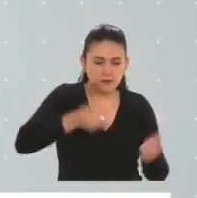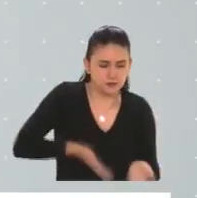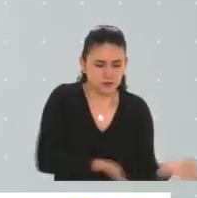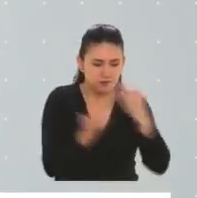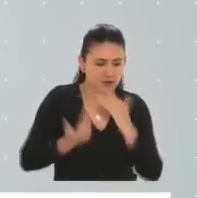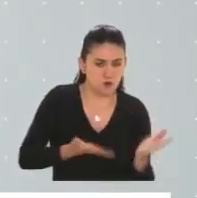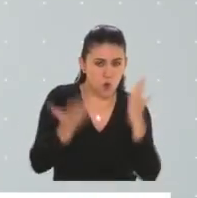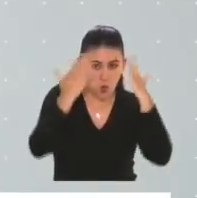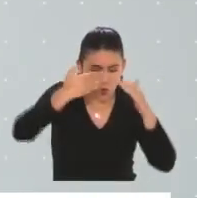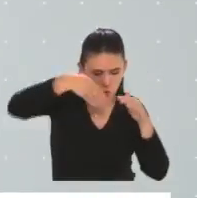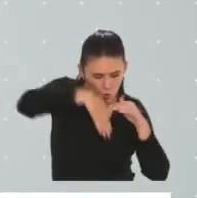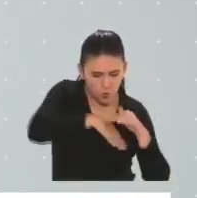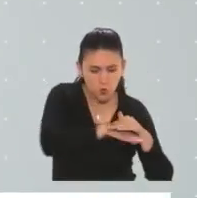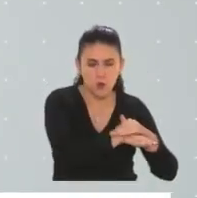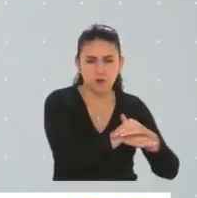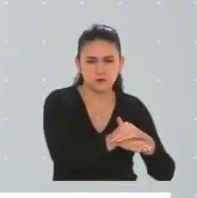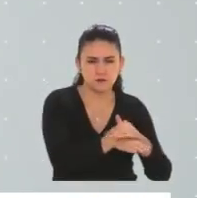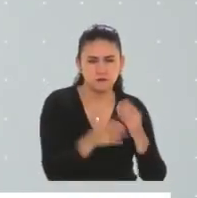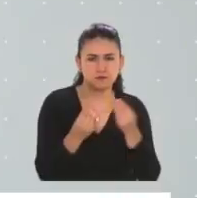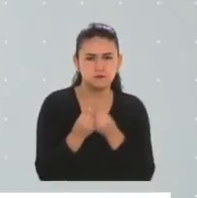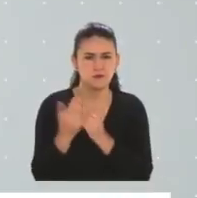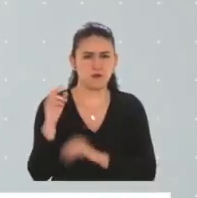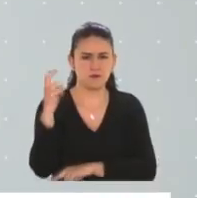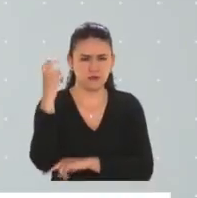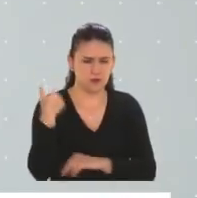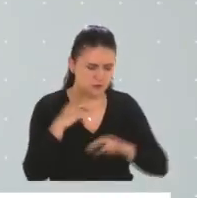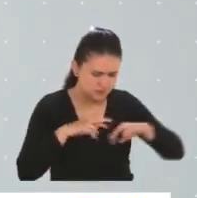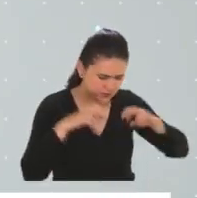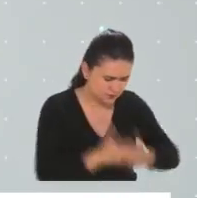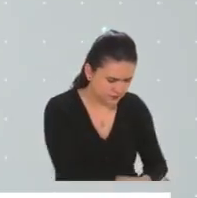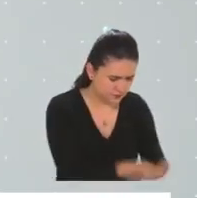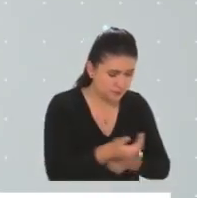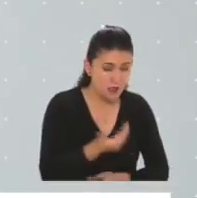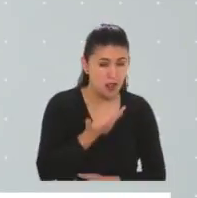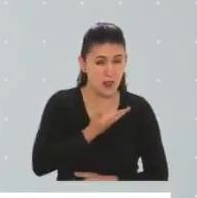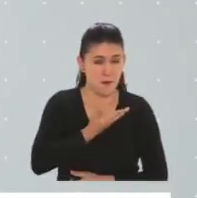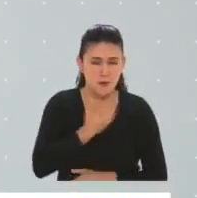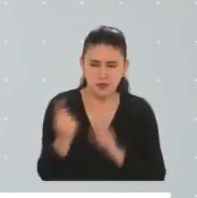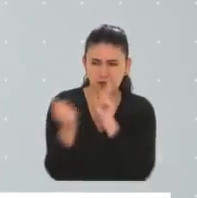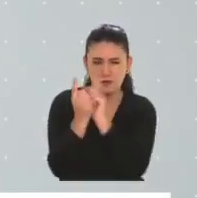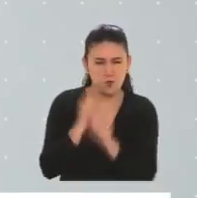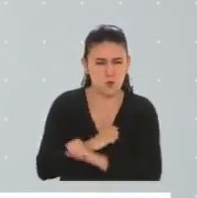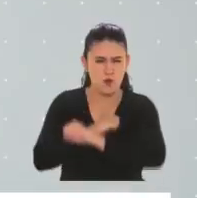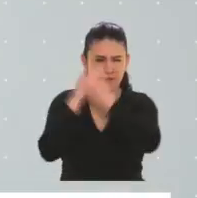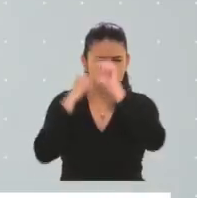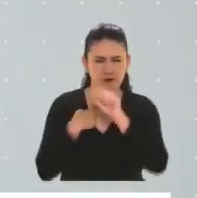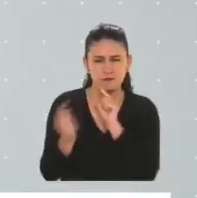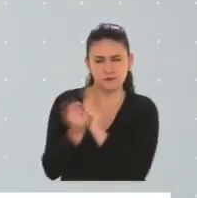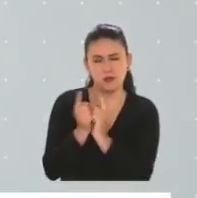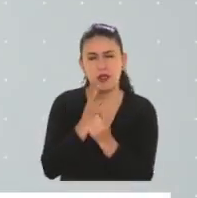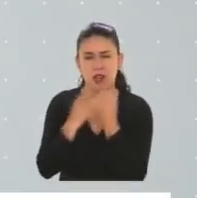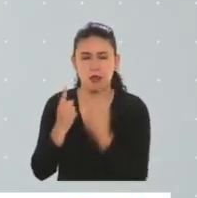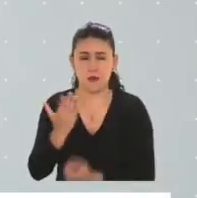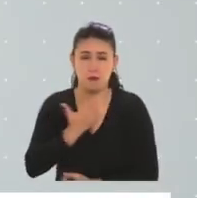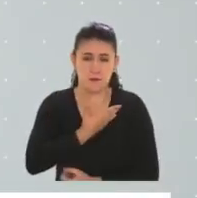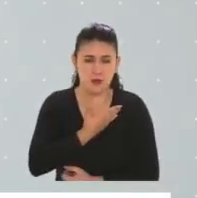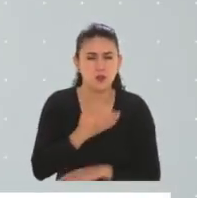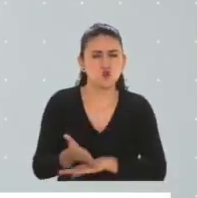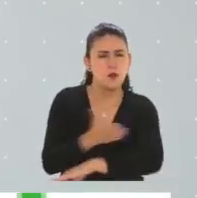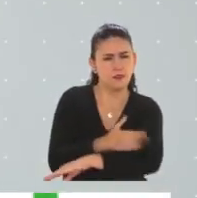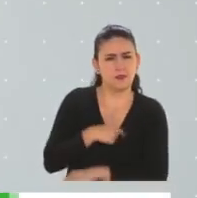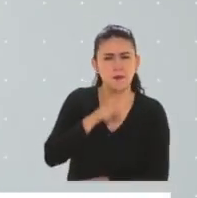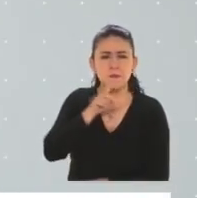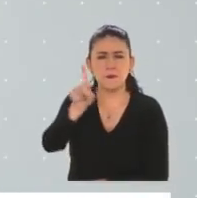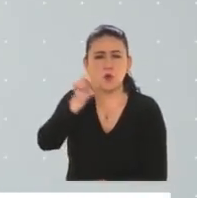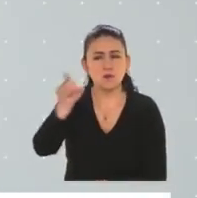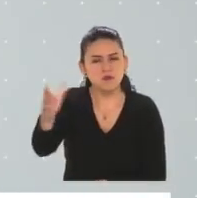Técnico de Inteligencia pues hizo el levantamiento. Nosotros hablamos con la mamá muy temprano, con doña Jacqueline, y le habríamos preguntado